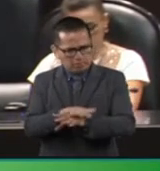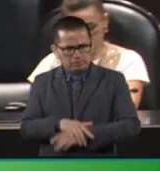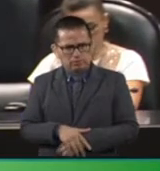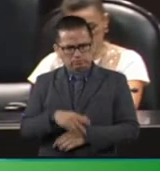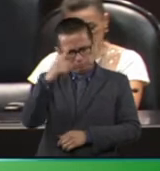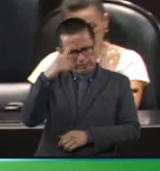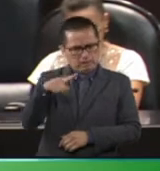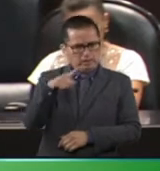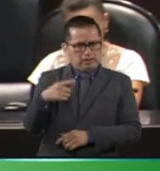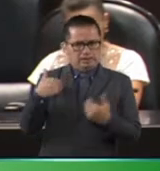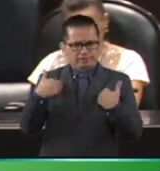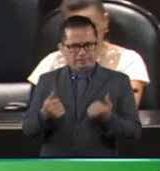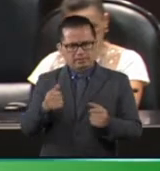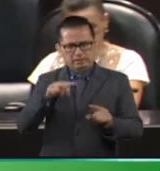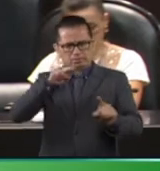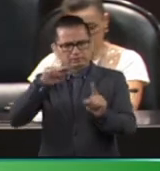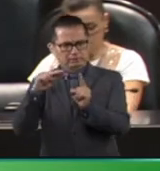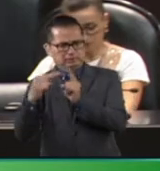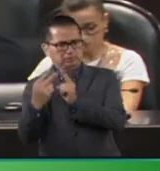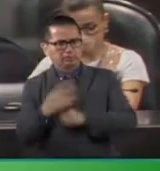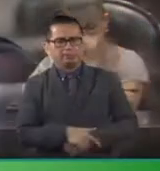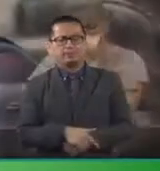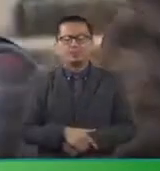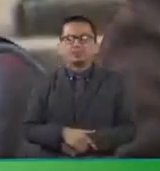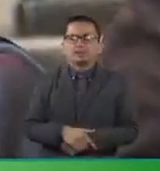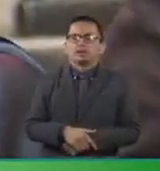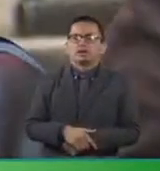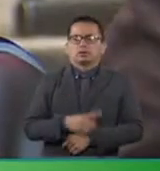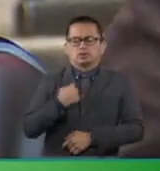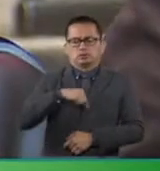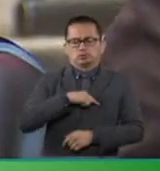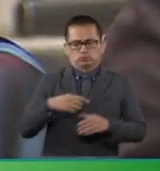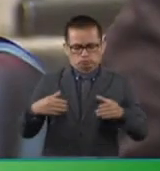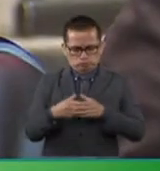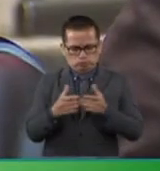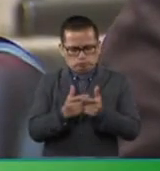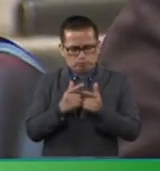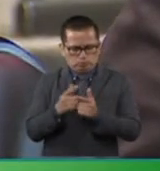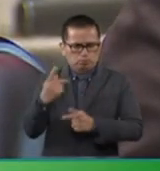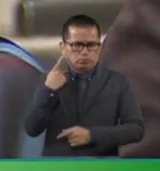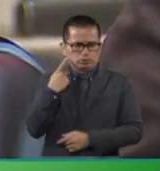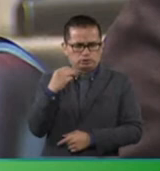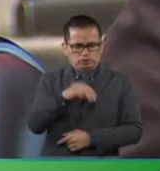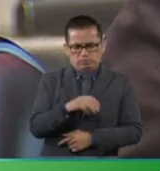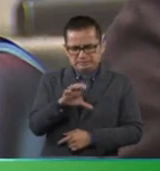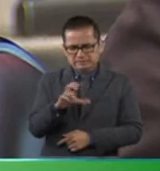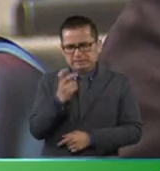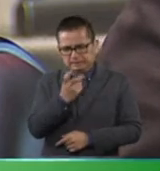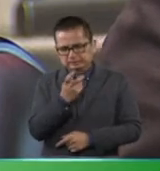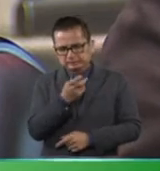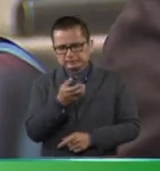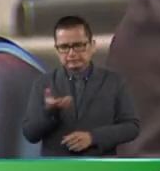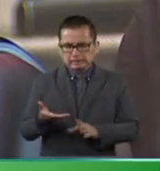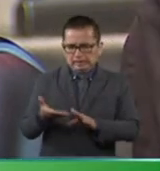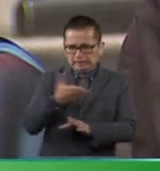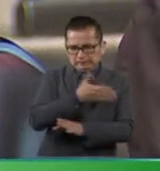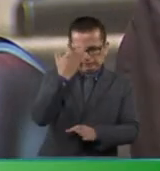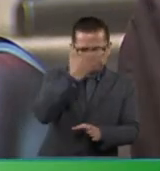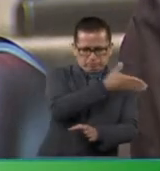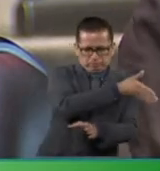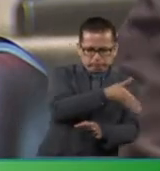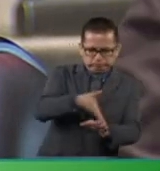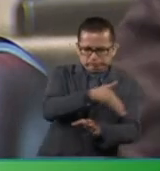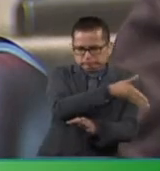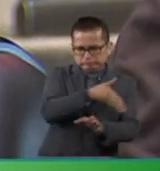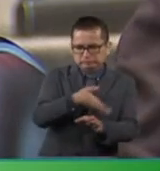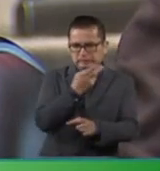ideológicos el movimiento ciudadano por eso eh que consideramos que ese periodo cumplió un propósito